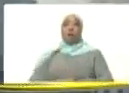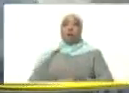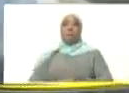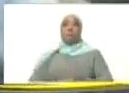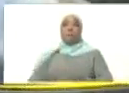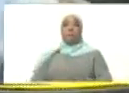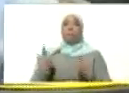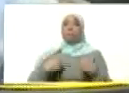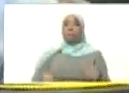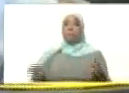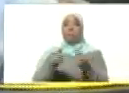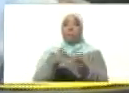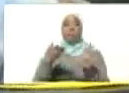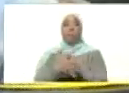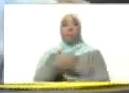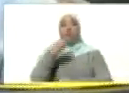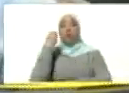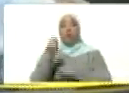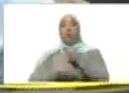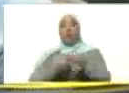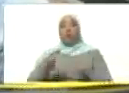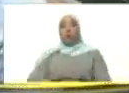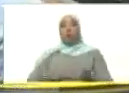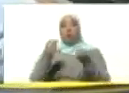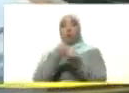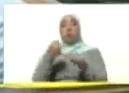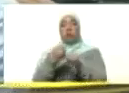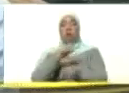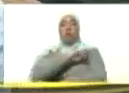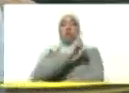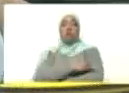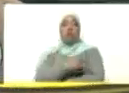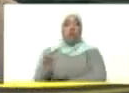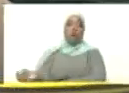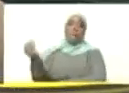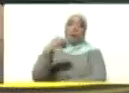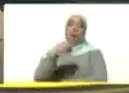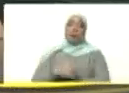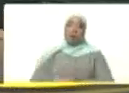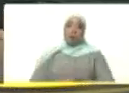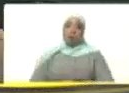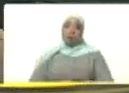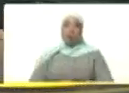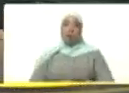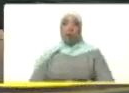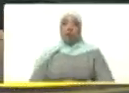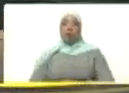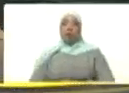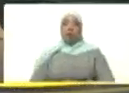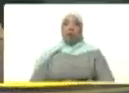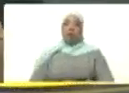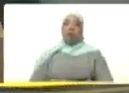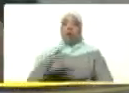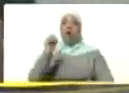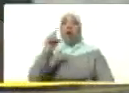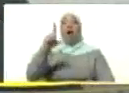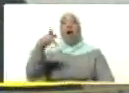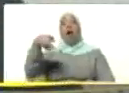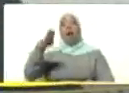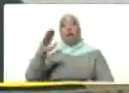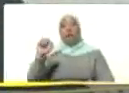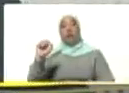ella and it is advancing. Ha sobrevivido, se ha fortalecido y avanza. Indeed, ALBA TCP has turned